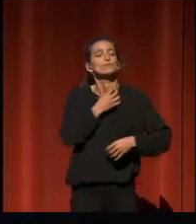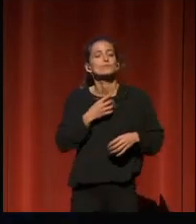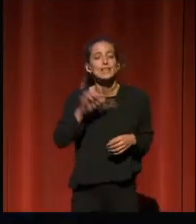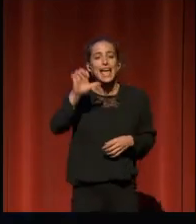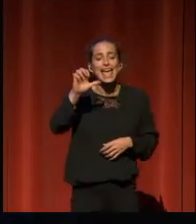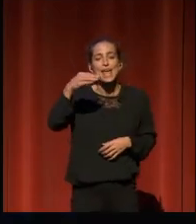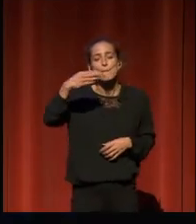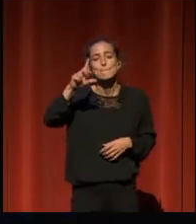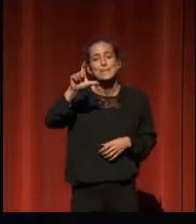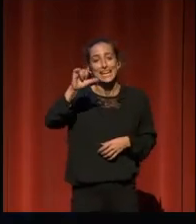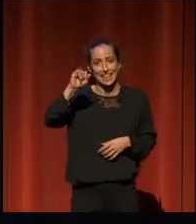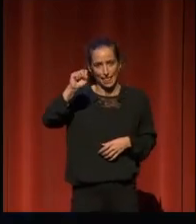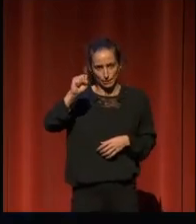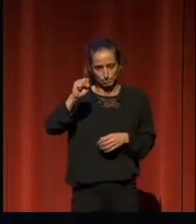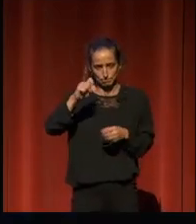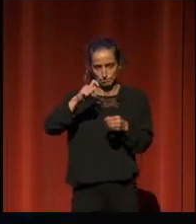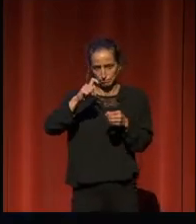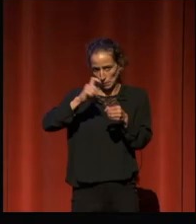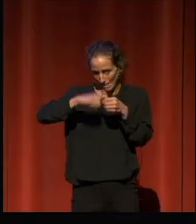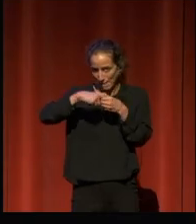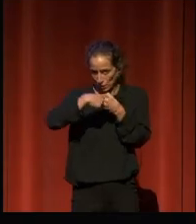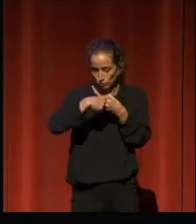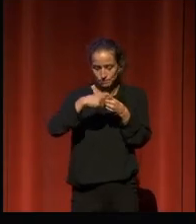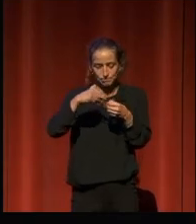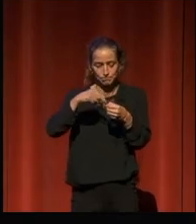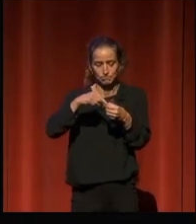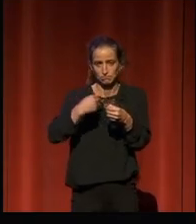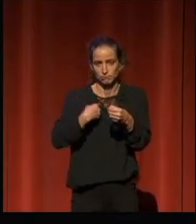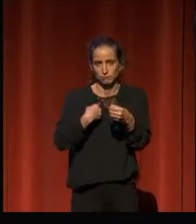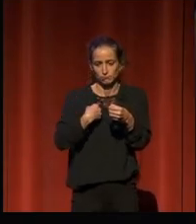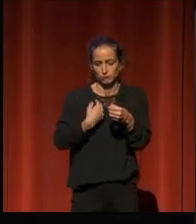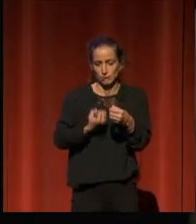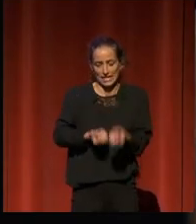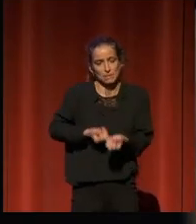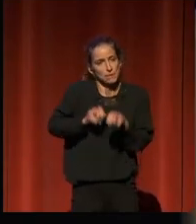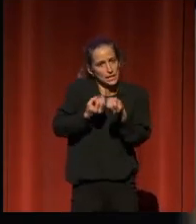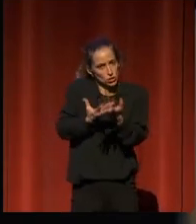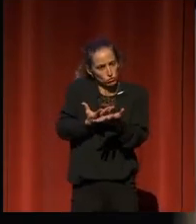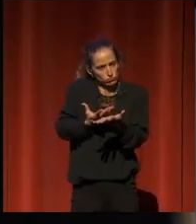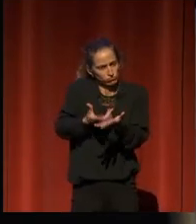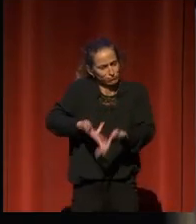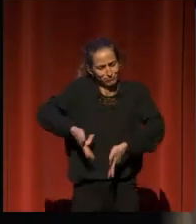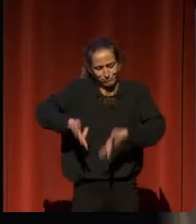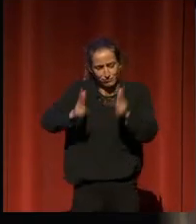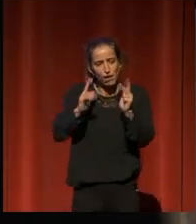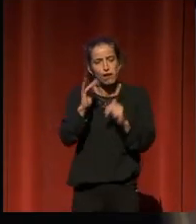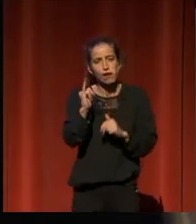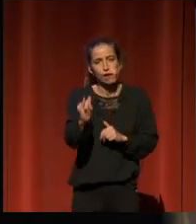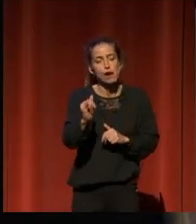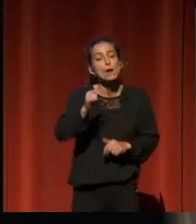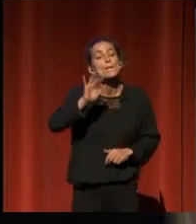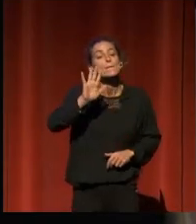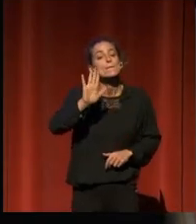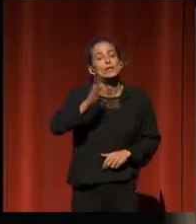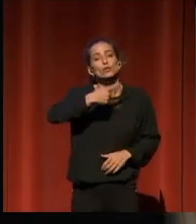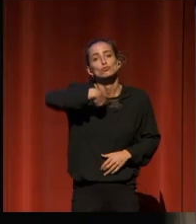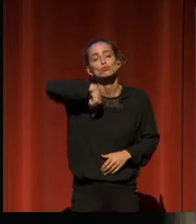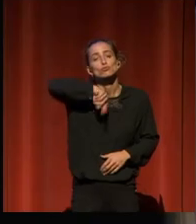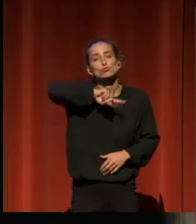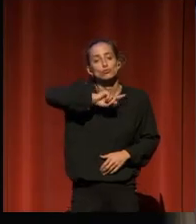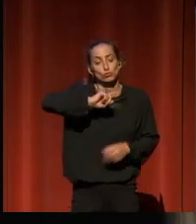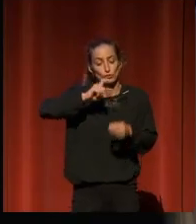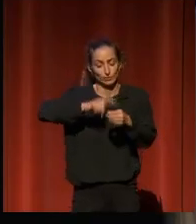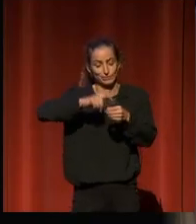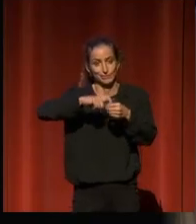hay libertad de expresión Pero somos una organización de con